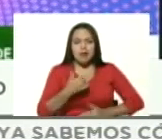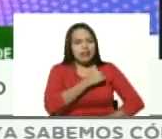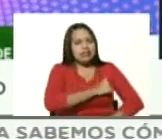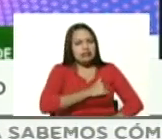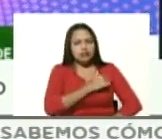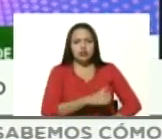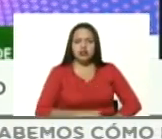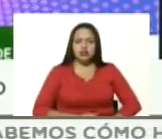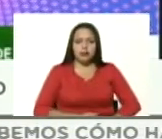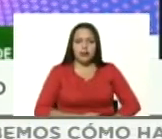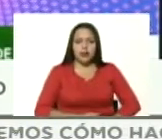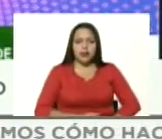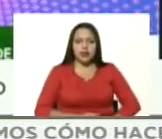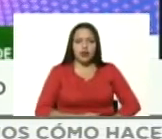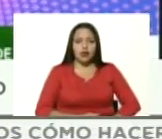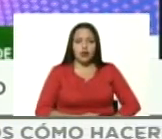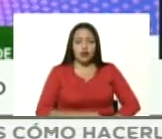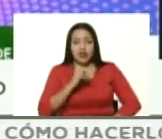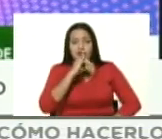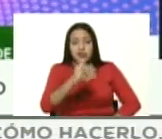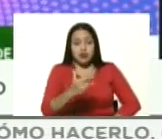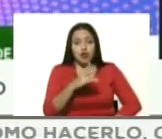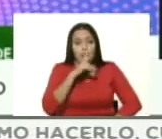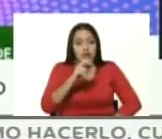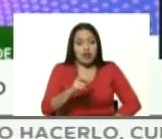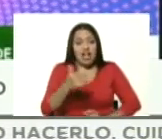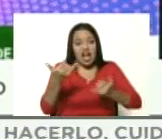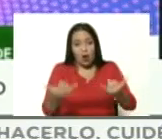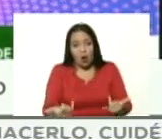lamentablemente pronósticos devastadores que se están cumpliendo